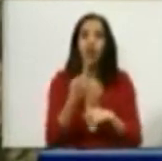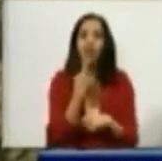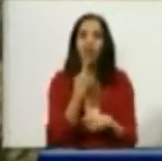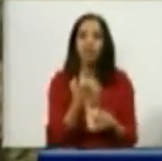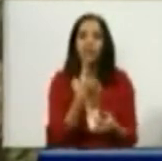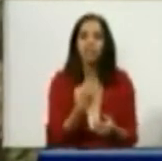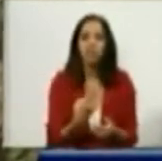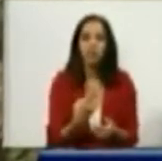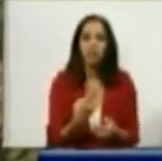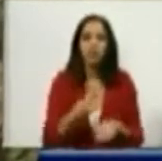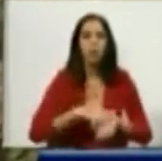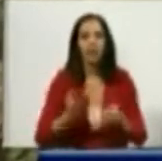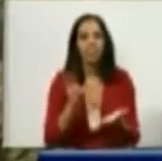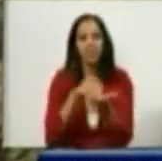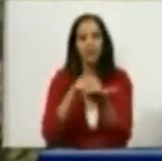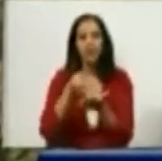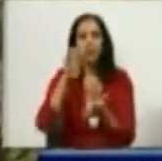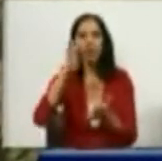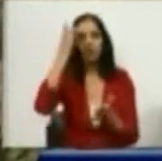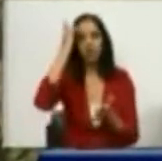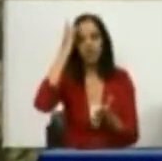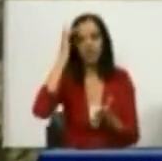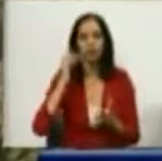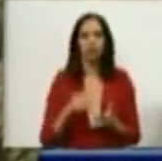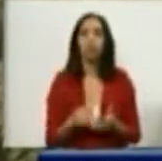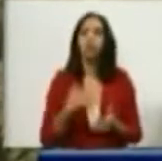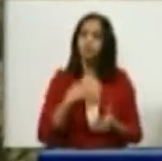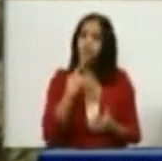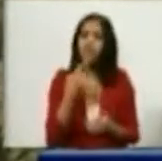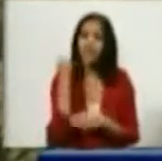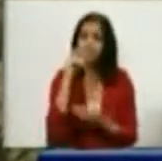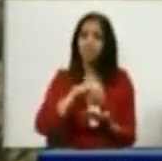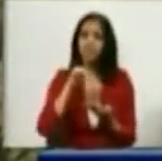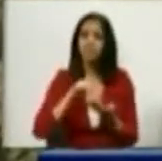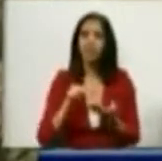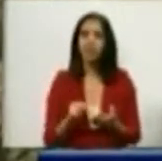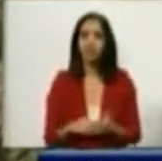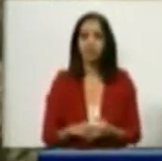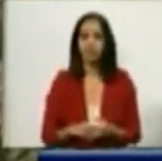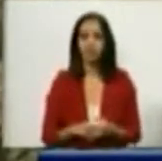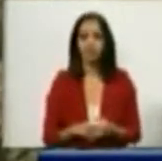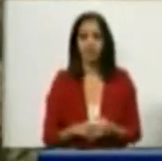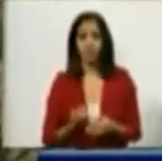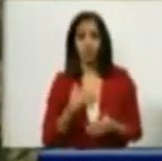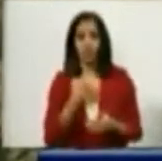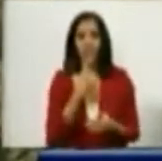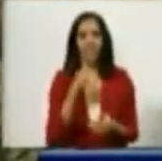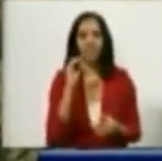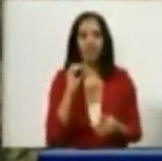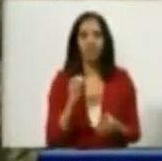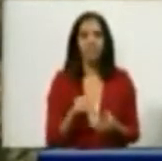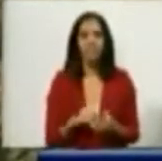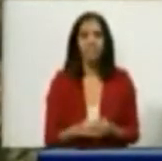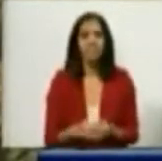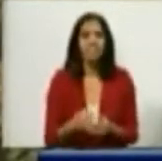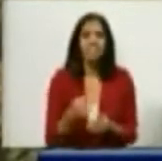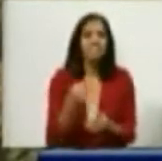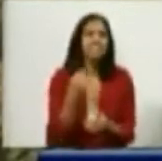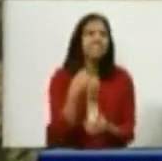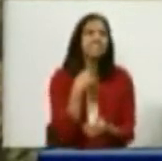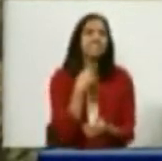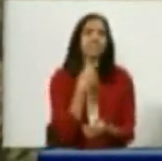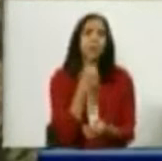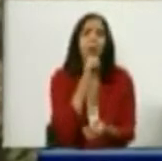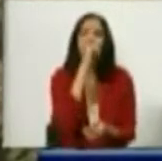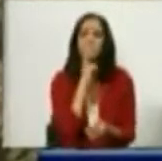él tenía participación el cuatro de febrero yo se lo dije en la asamblea nacional y cuando yo le estaba hablando de eso ni la boca abrió